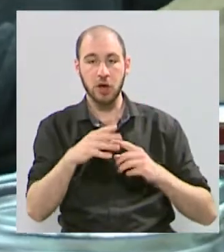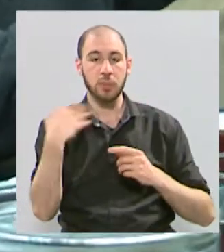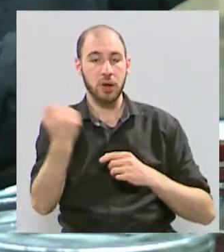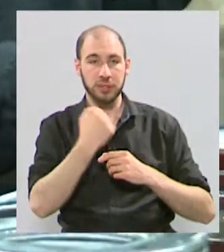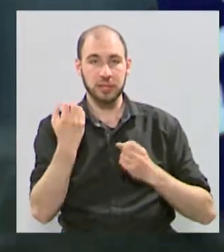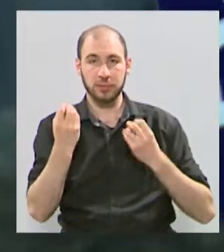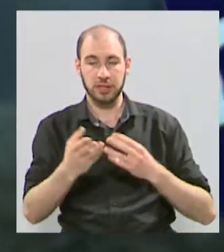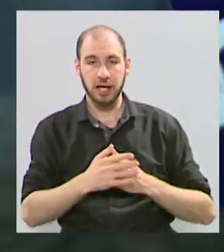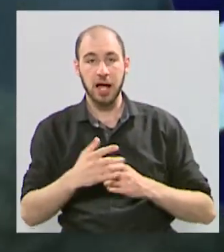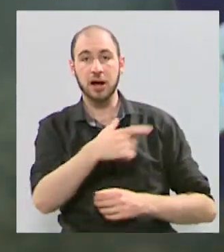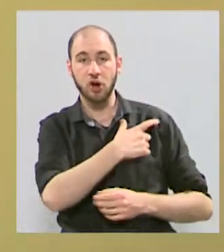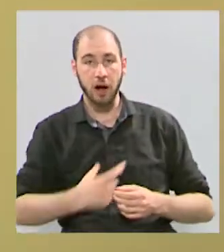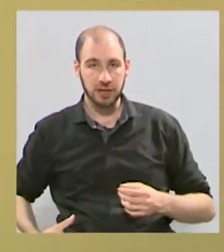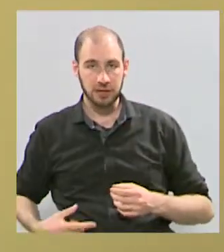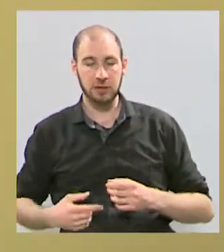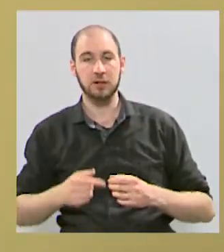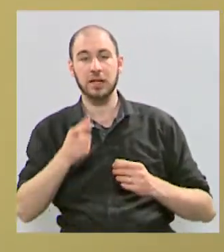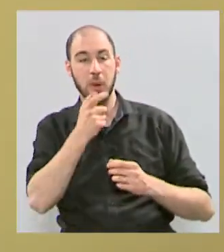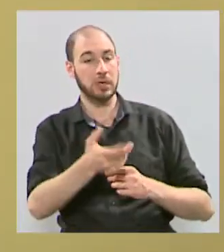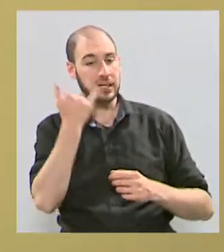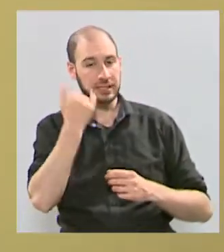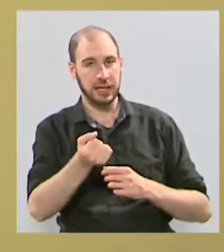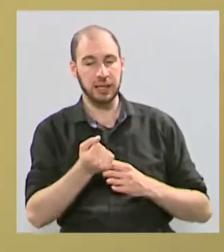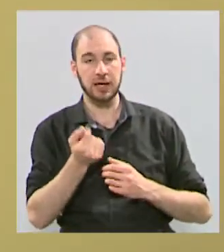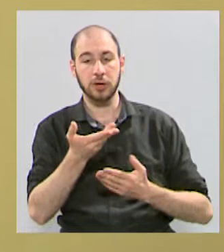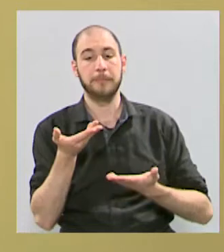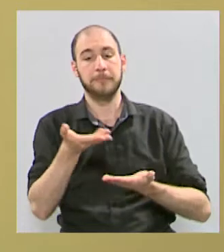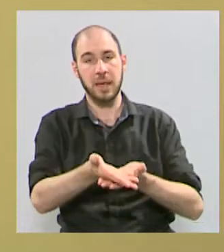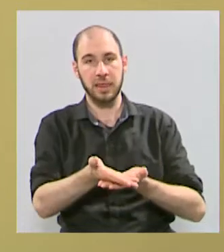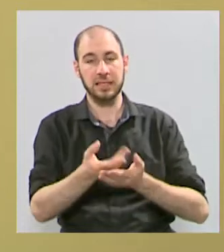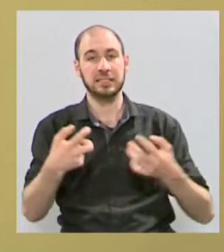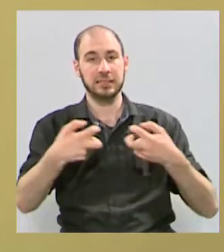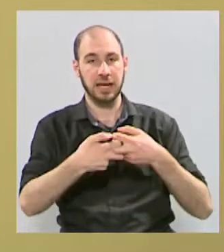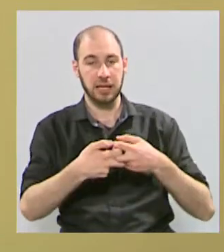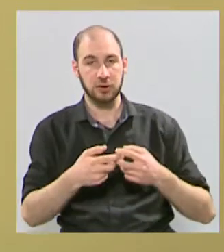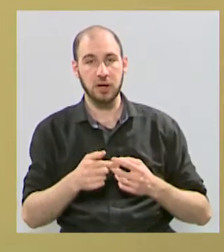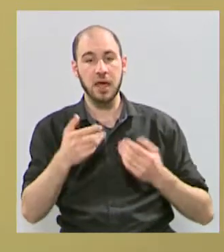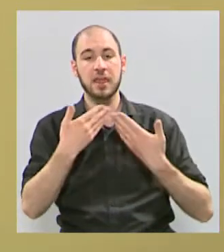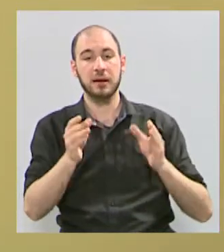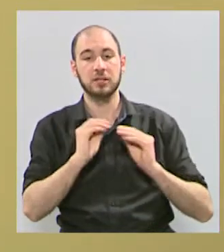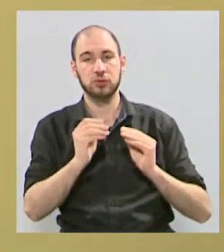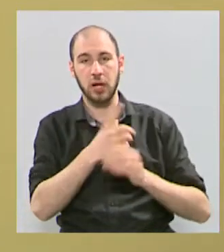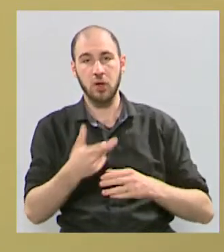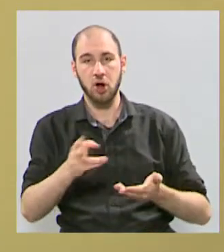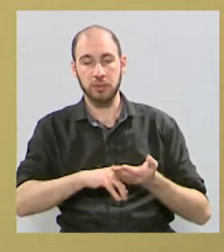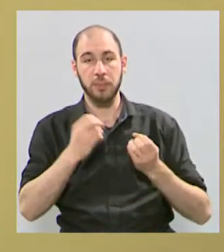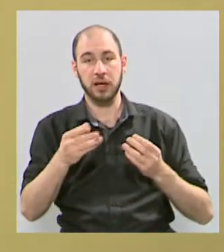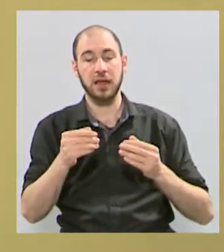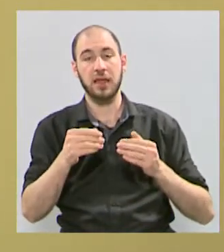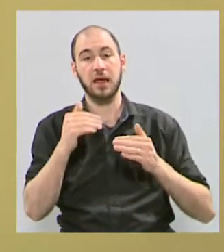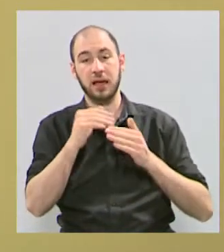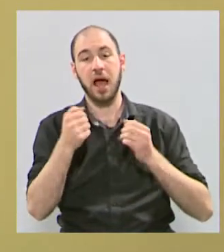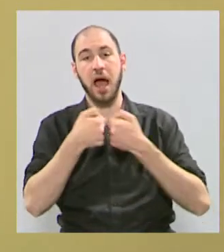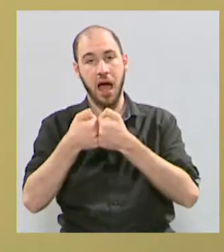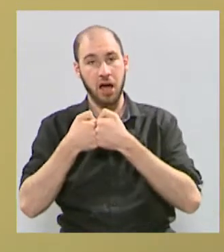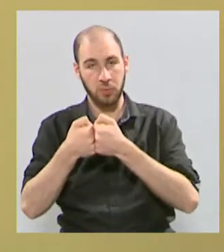importante porque el gobierno ya ha dado una respuesta a esto que pedían los gremios, que era apertura de paritarias, porque la pauta que habían